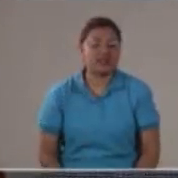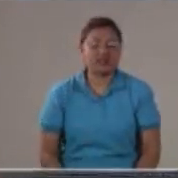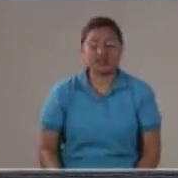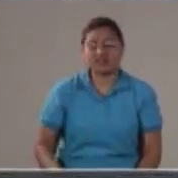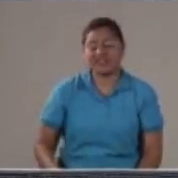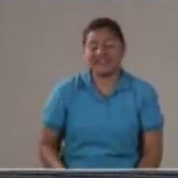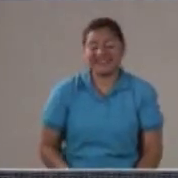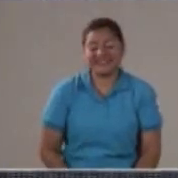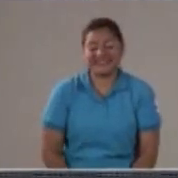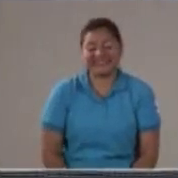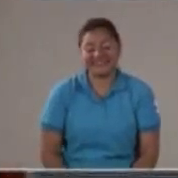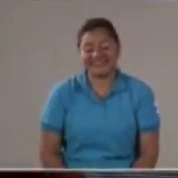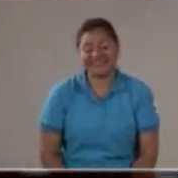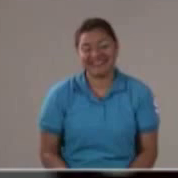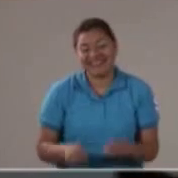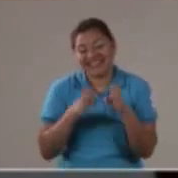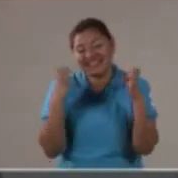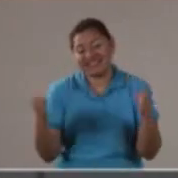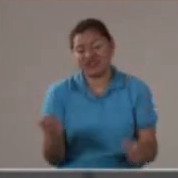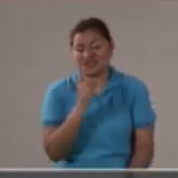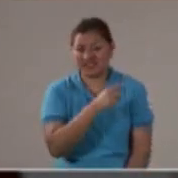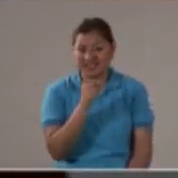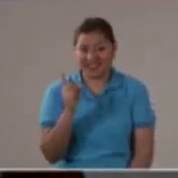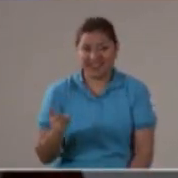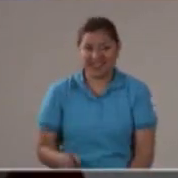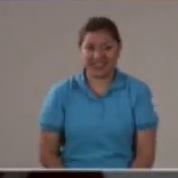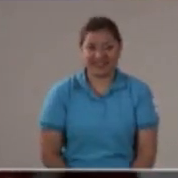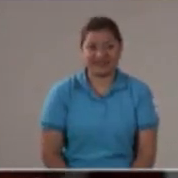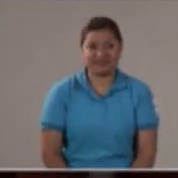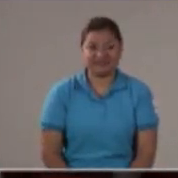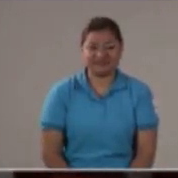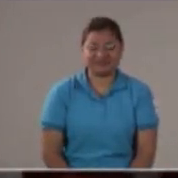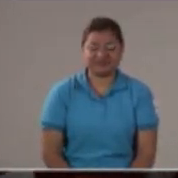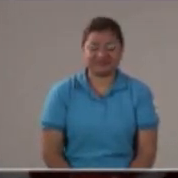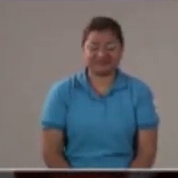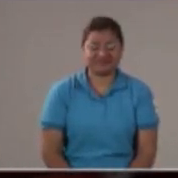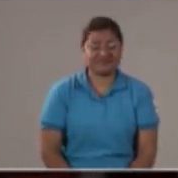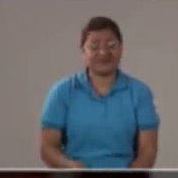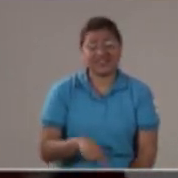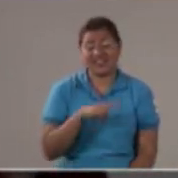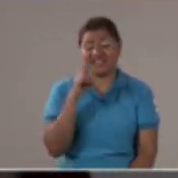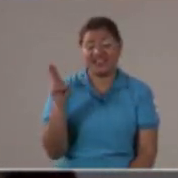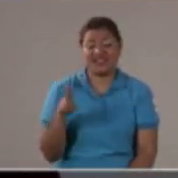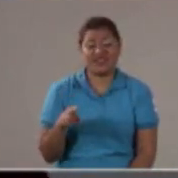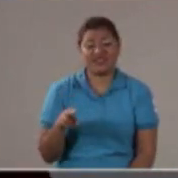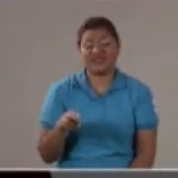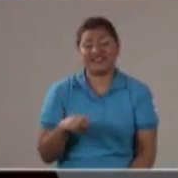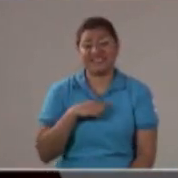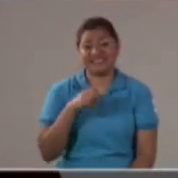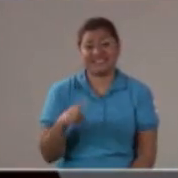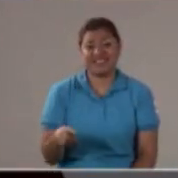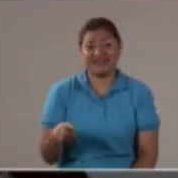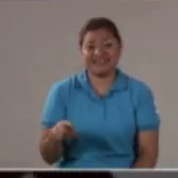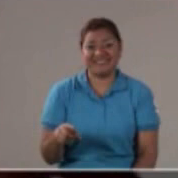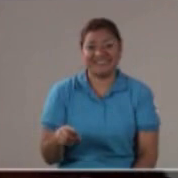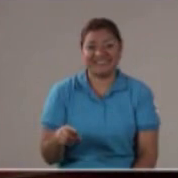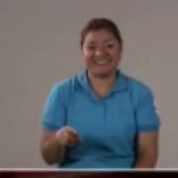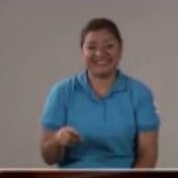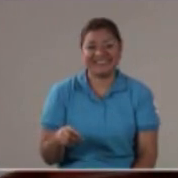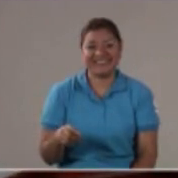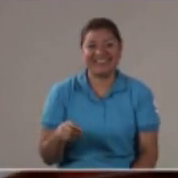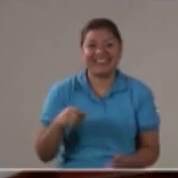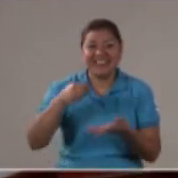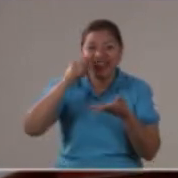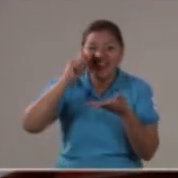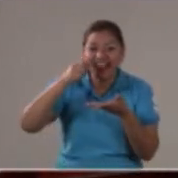Biblia, hermano. Y entonces fíjese que tremendo es eso. No cabemos en la cafetería, hermano. Yo me tengo que ir a parquear hasta la